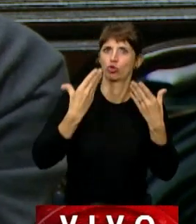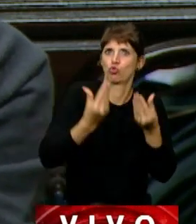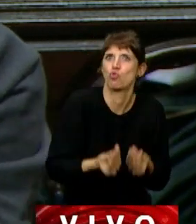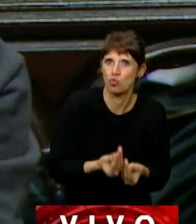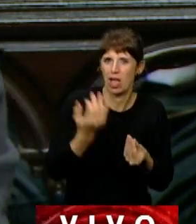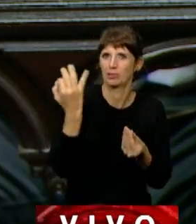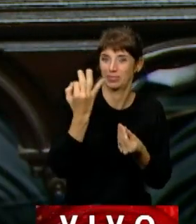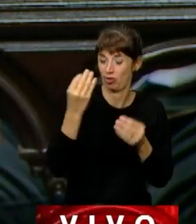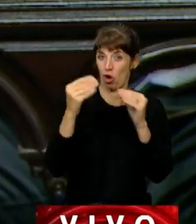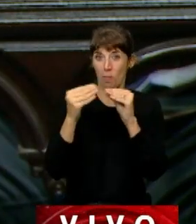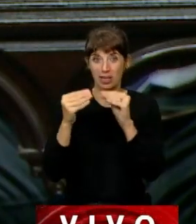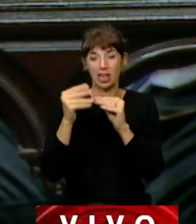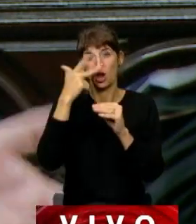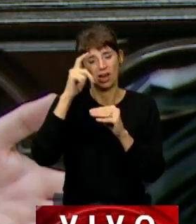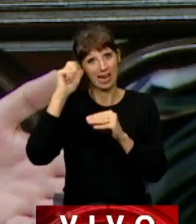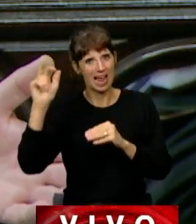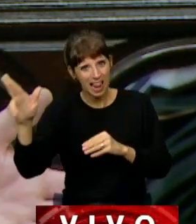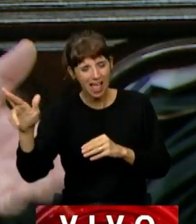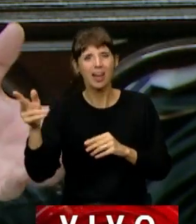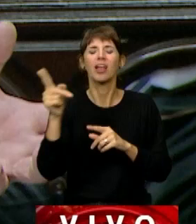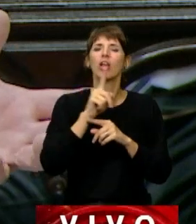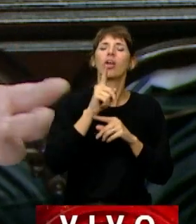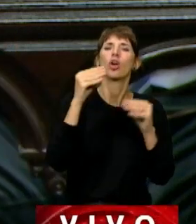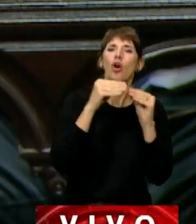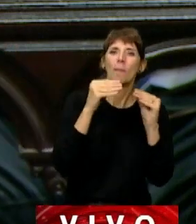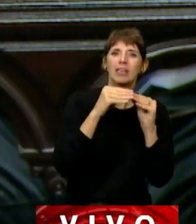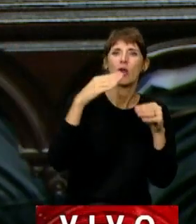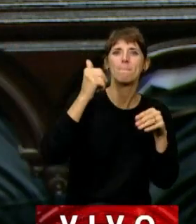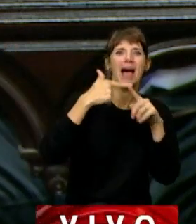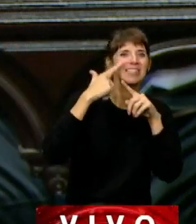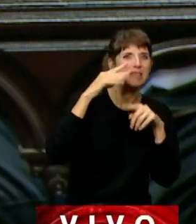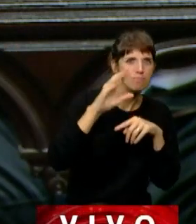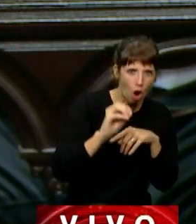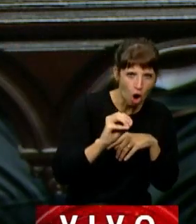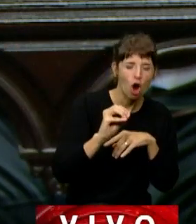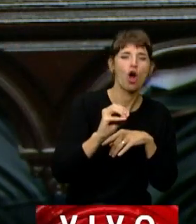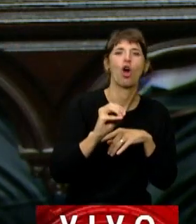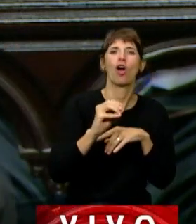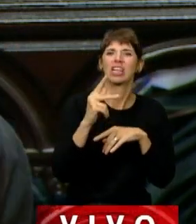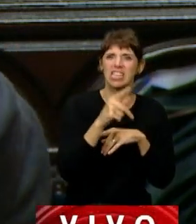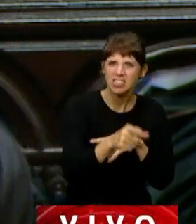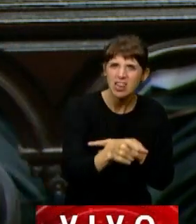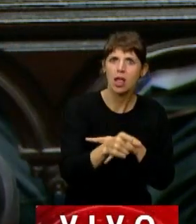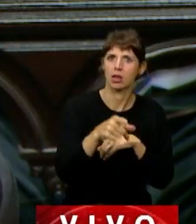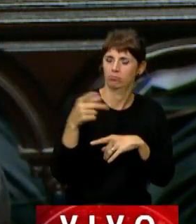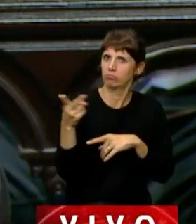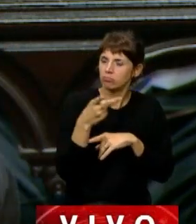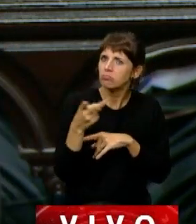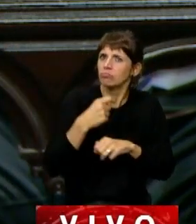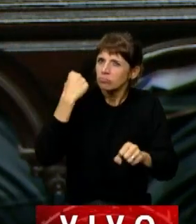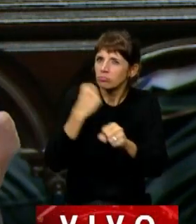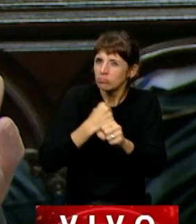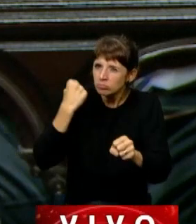nuestro compañero Carlos Heller, donde nuestro compañero Máximo Kirchner tuvieron un rol destacadísimo a lo largo de todo esto y cómo ha ayudado